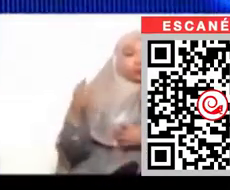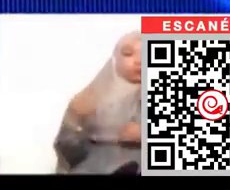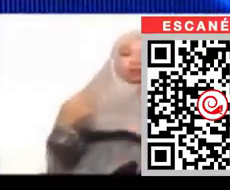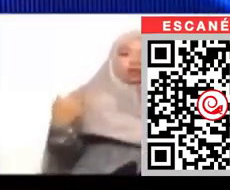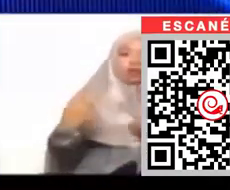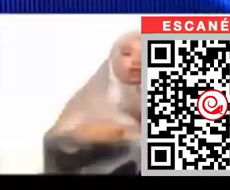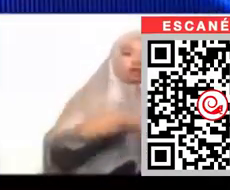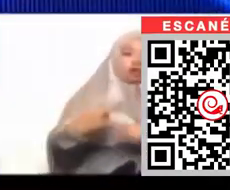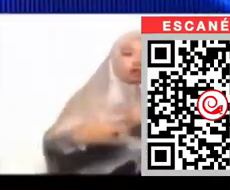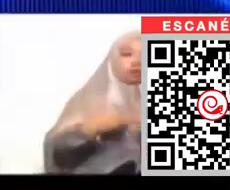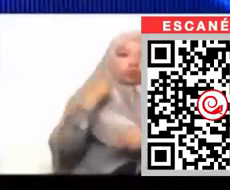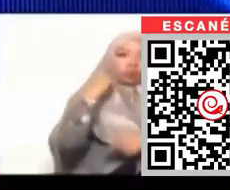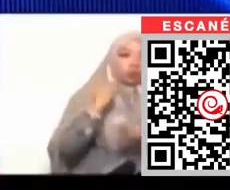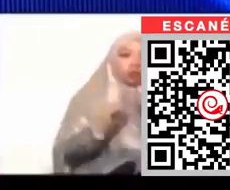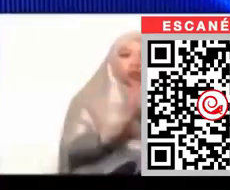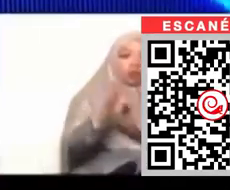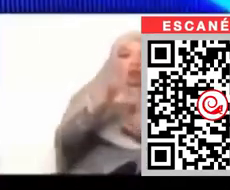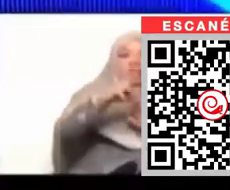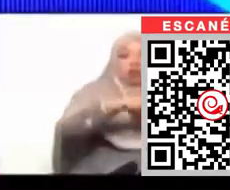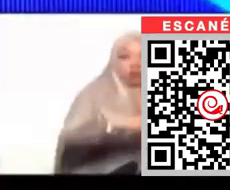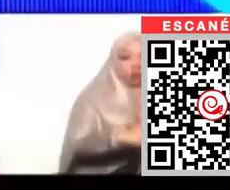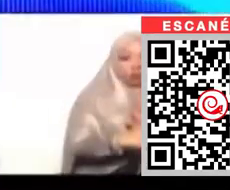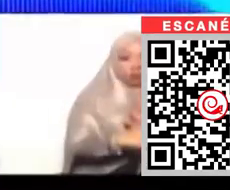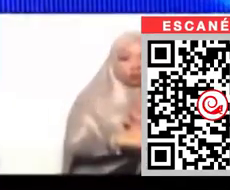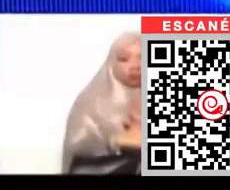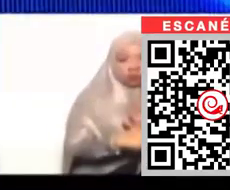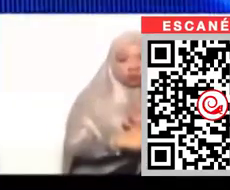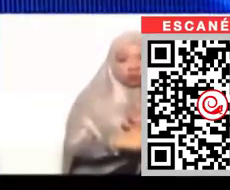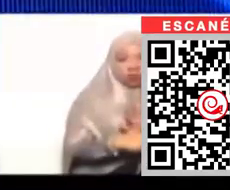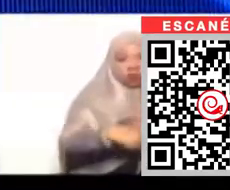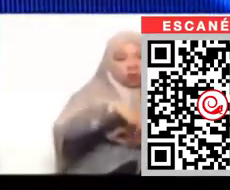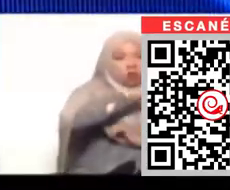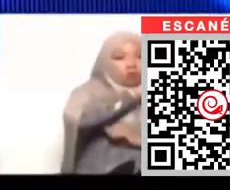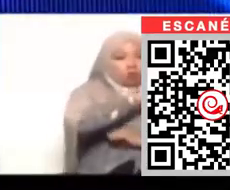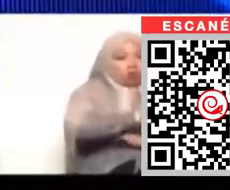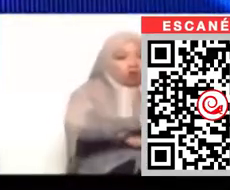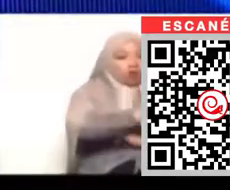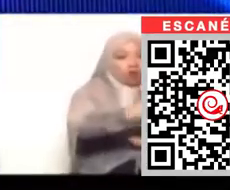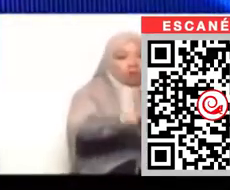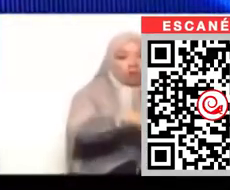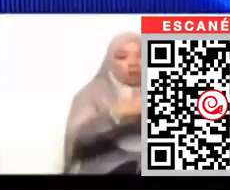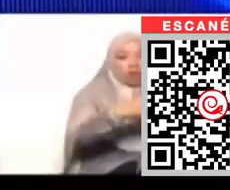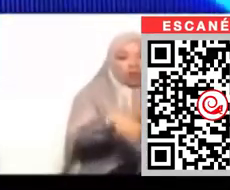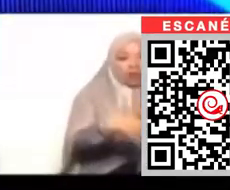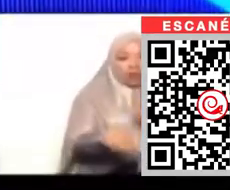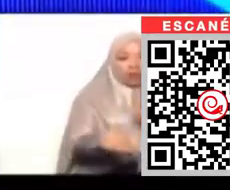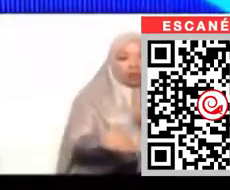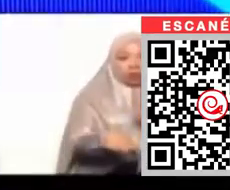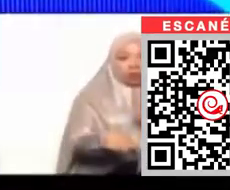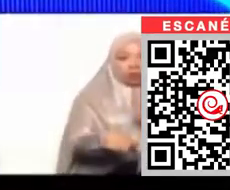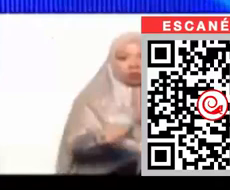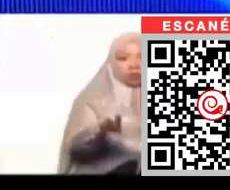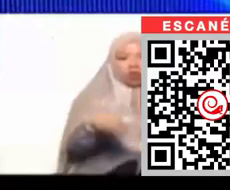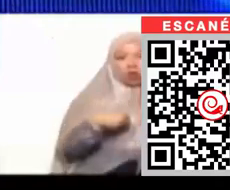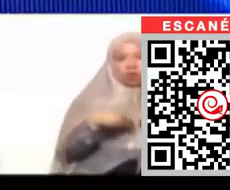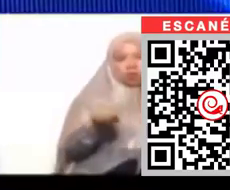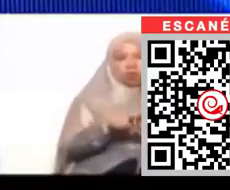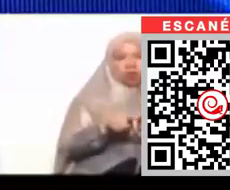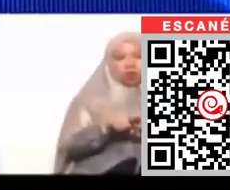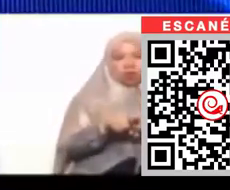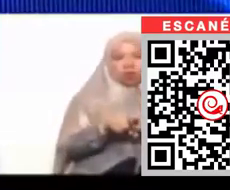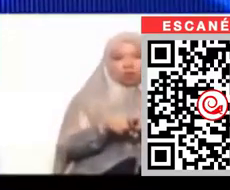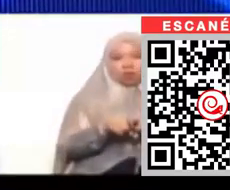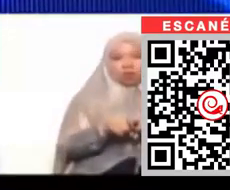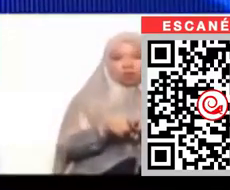revolución bolivariana le quite lo que a ellos por derecho les pertenece, todo eso entre comillas, y eso es exactamente lo que pasó